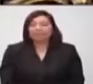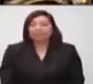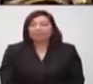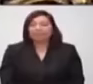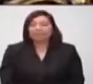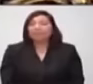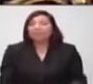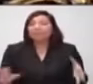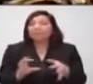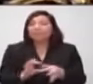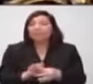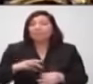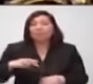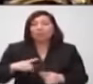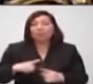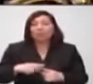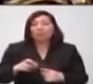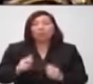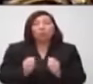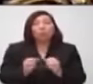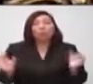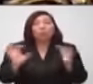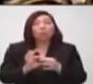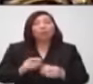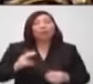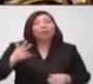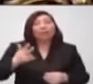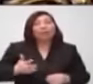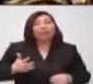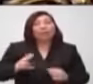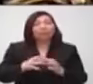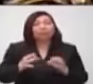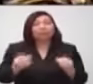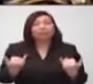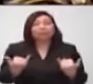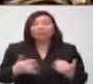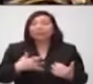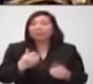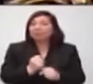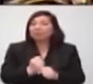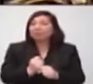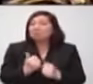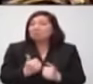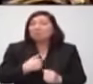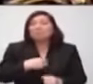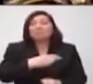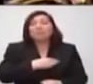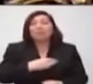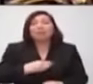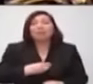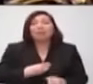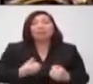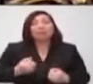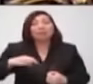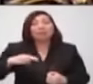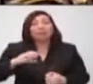de vincular el metropolitano con el tren eléctrico. Entonces estamos en ese sentido trabajando bien con el Ministerio de